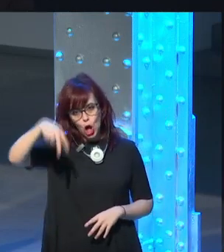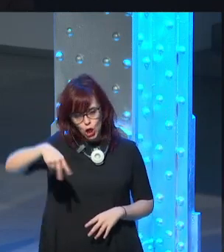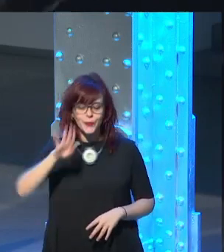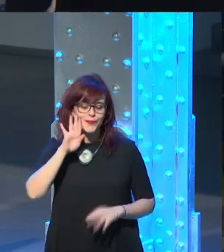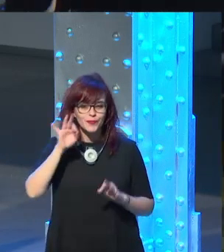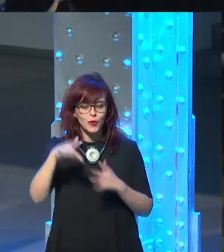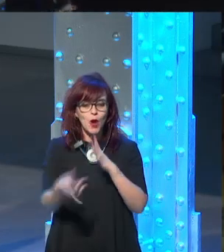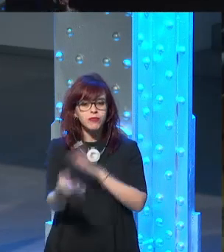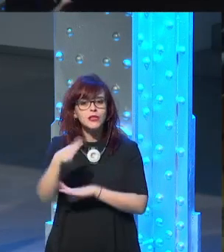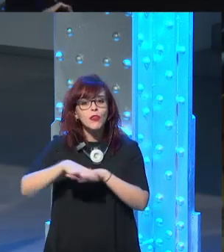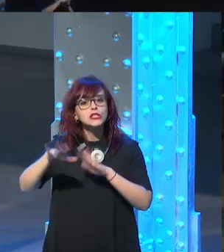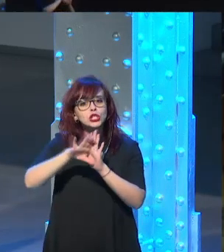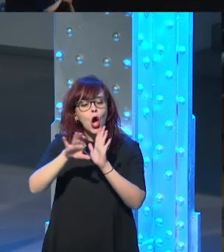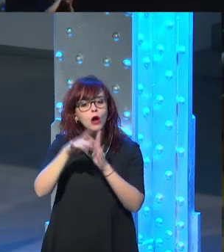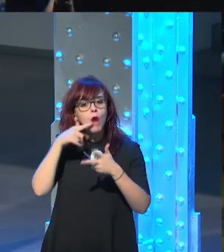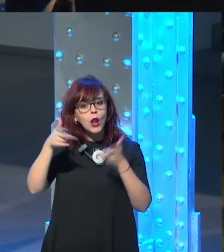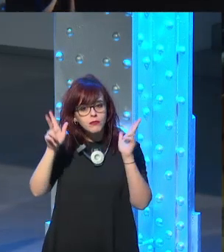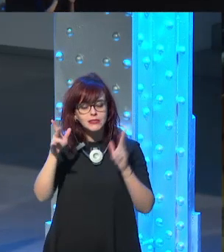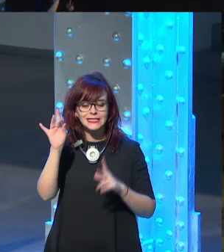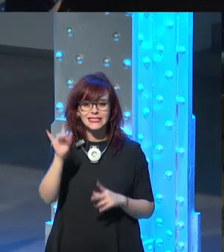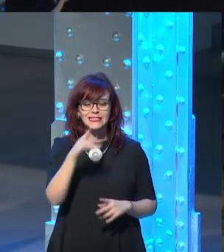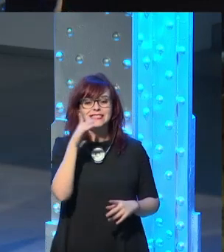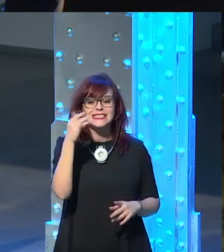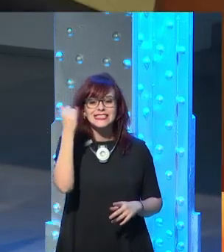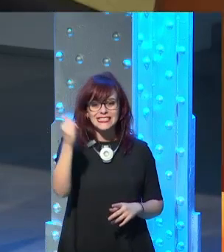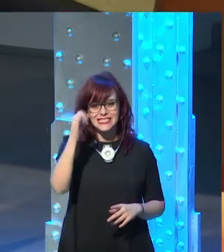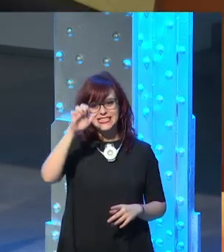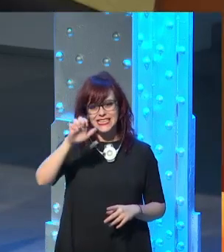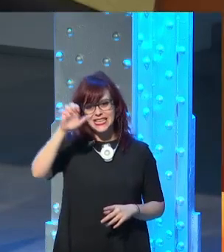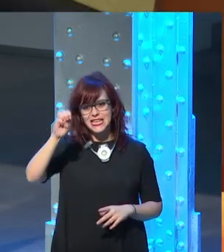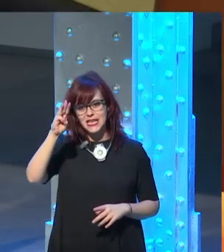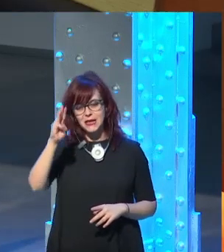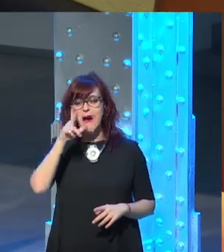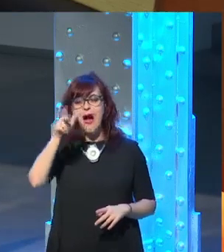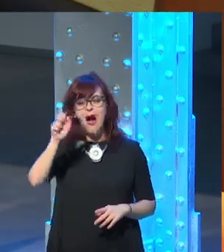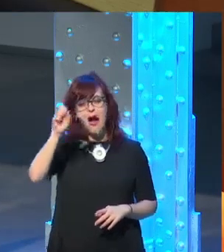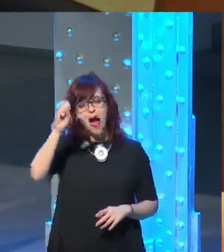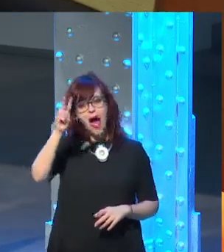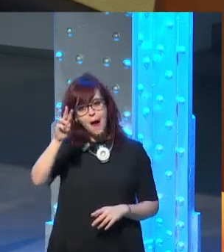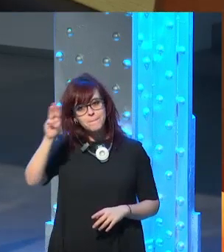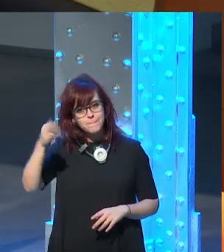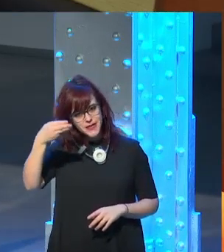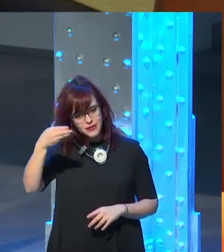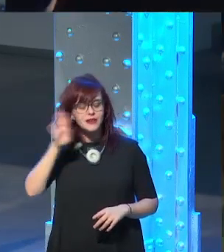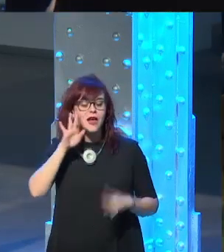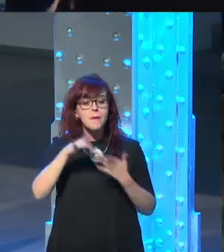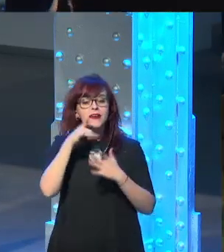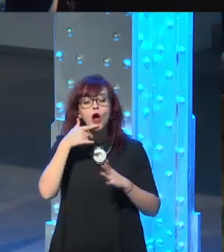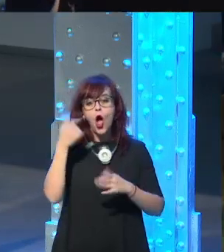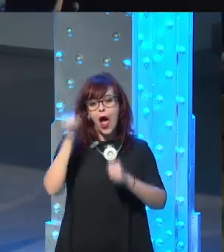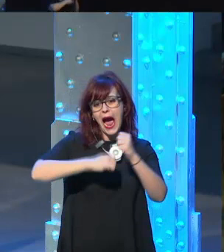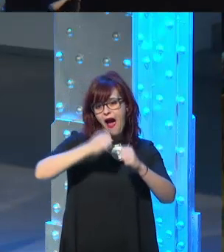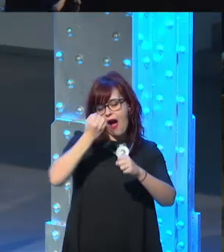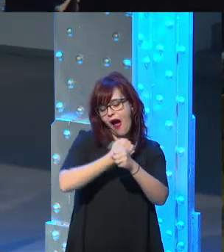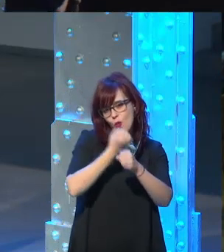sea, podemos consultarlo en Está en alguna GitHub, parte? sí. Perfecto. Lo que no está es el hardware, el diseño del hardware, pero se puede correr sin